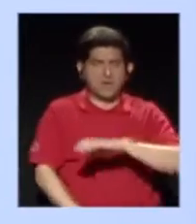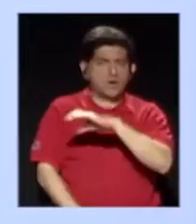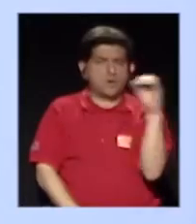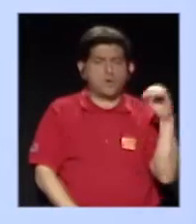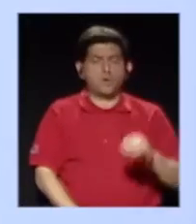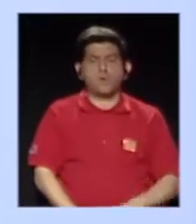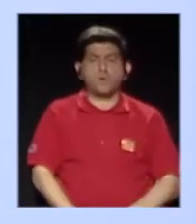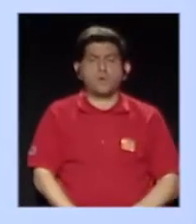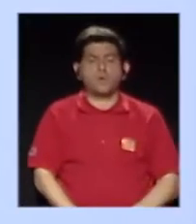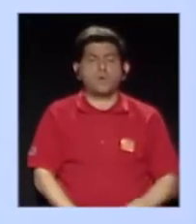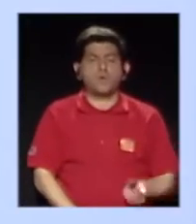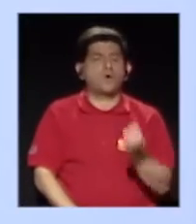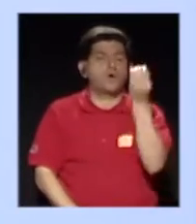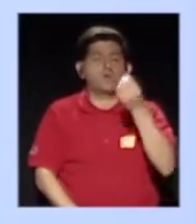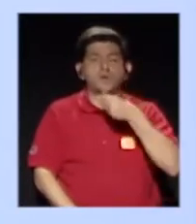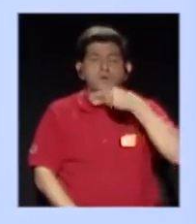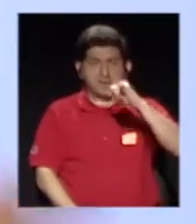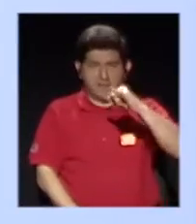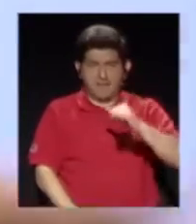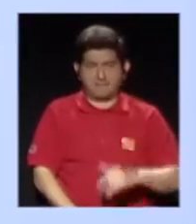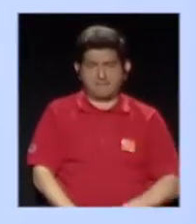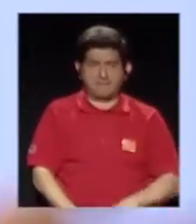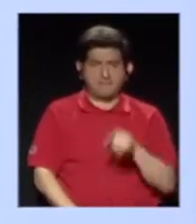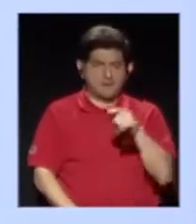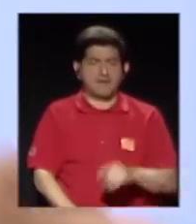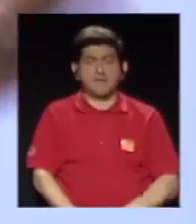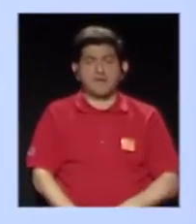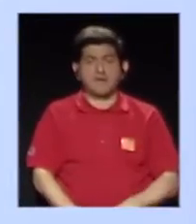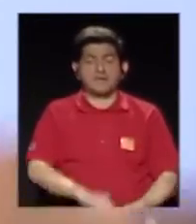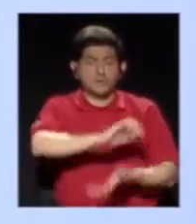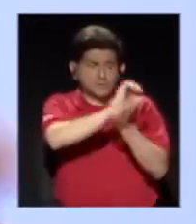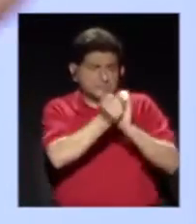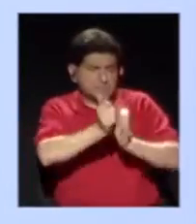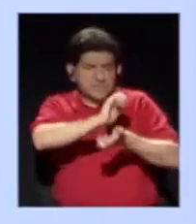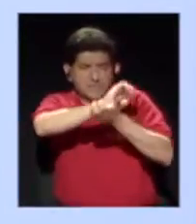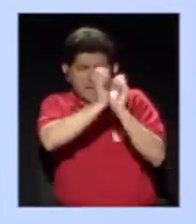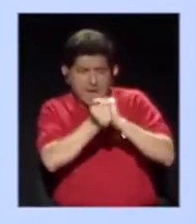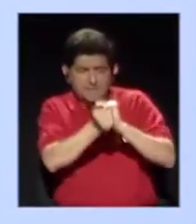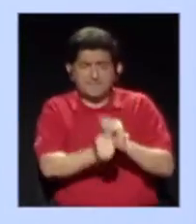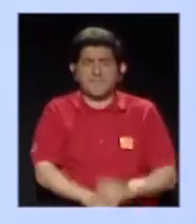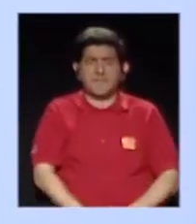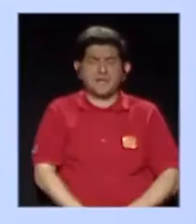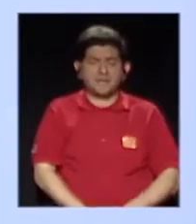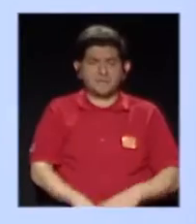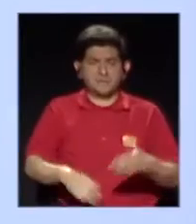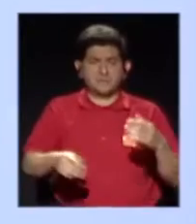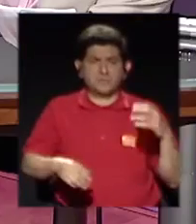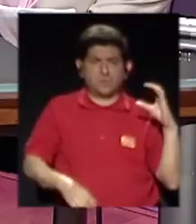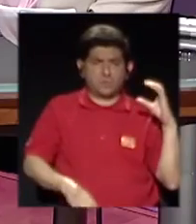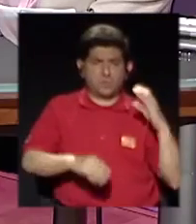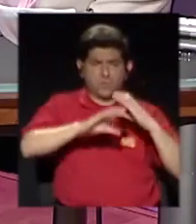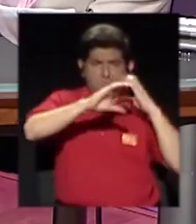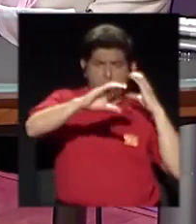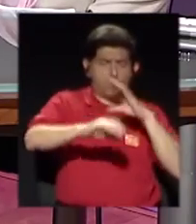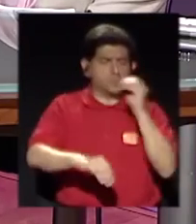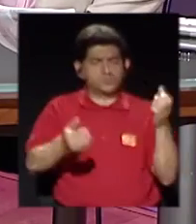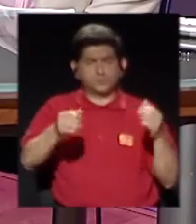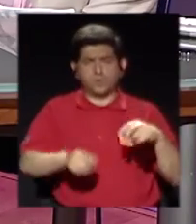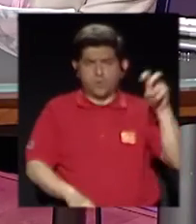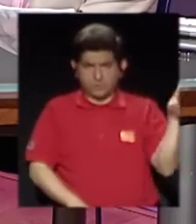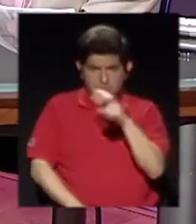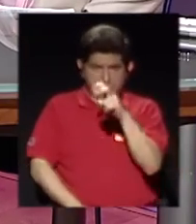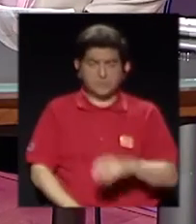muchacho gays que han venido transbordando y pidiendo comida en el trayecto para ayudar a